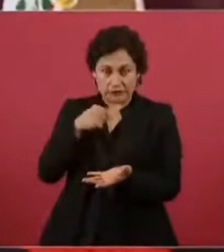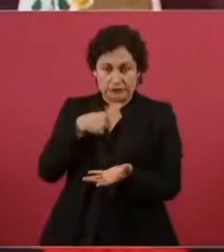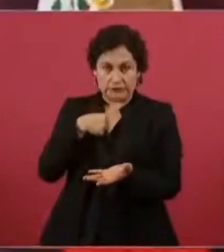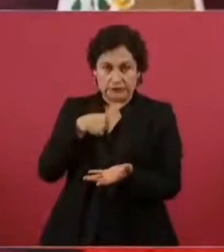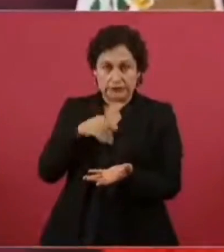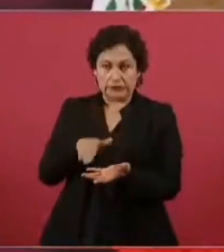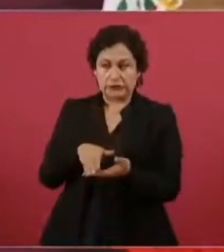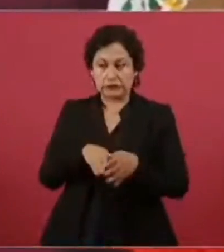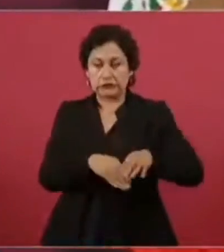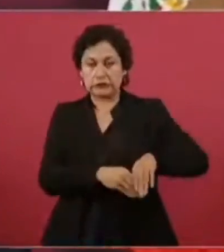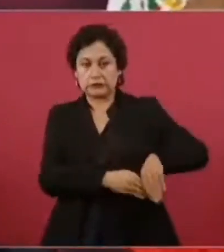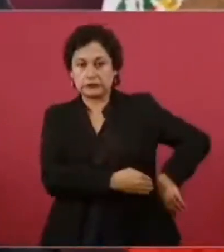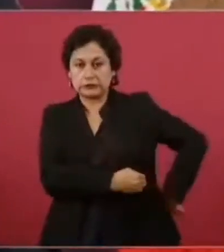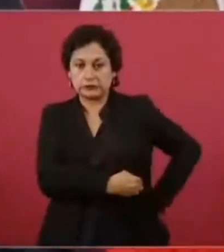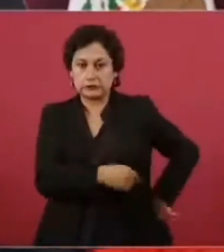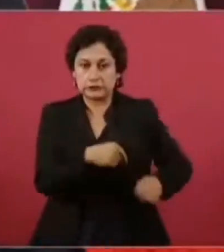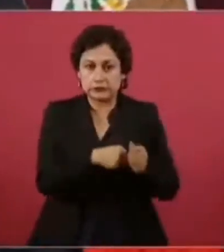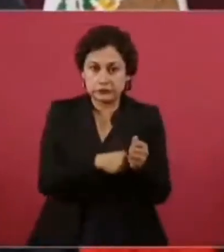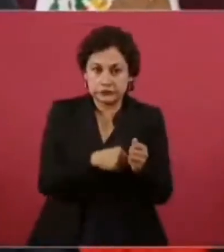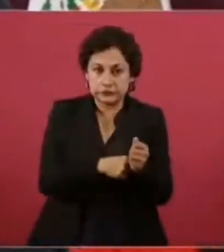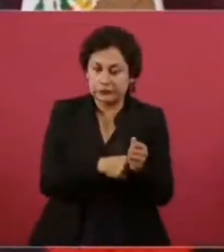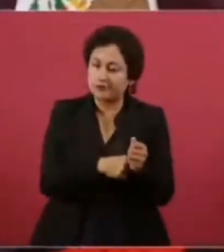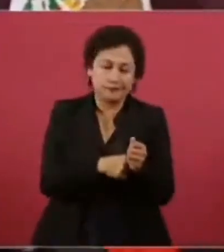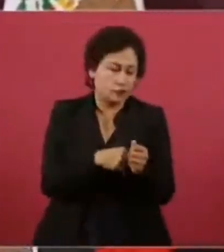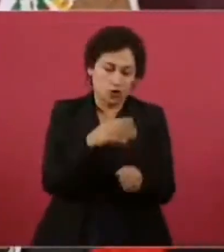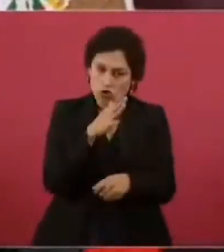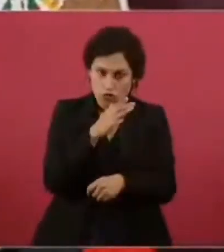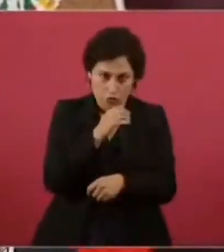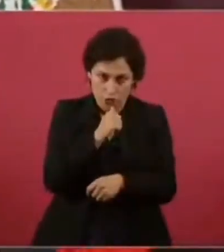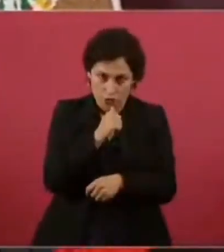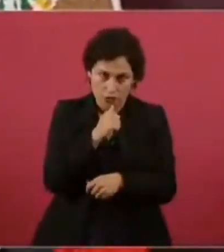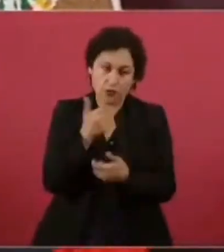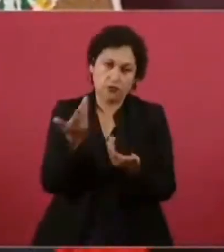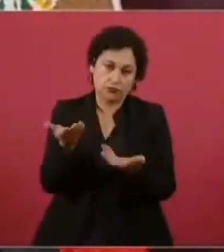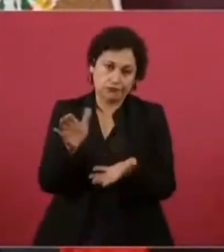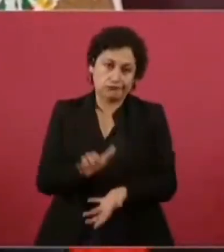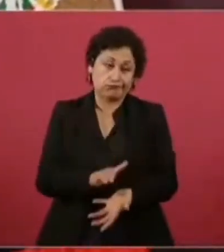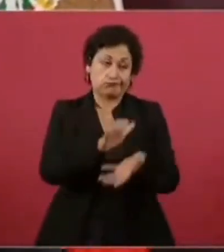implicar corrupción. Entonces, yo lo que les pido es